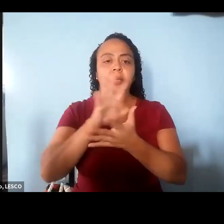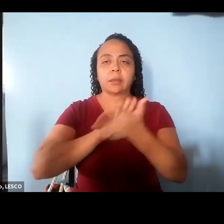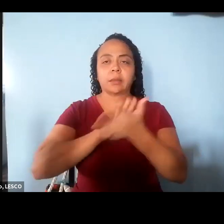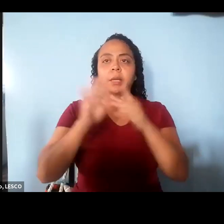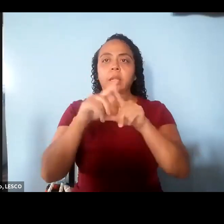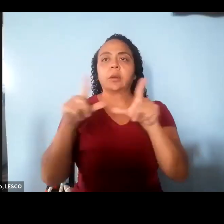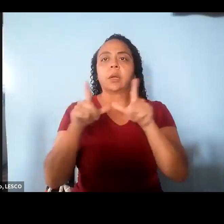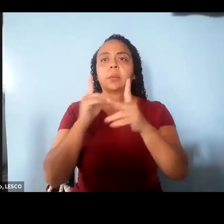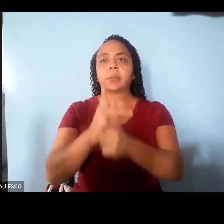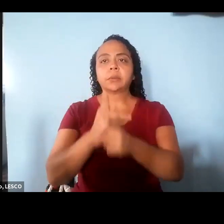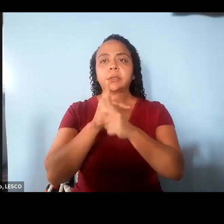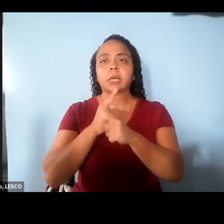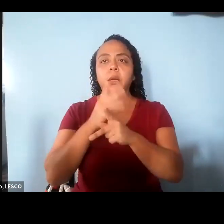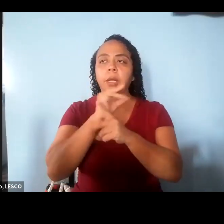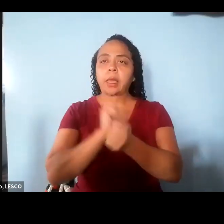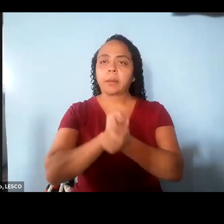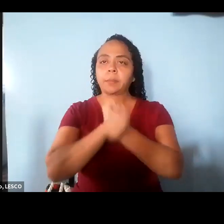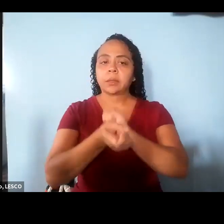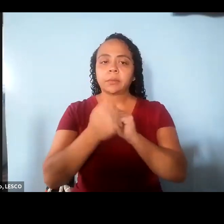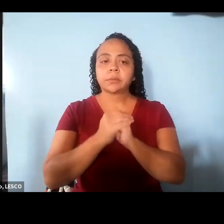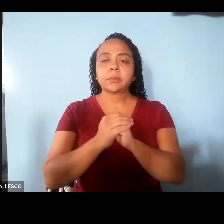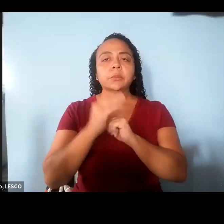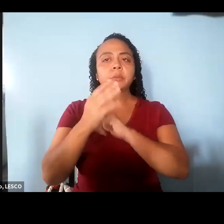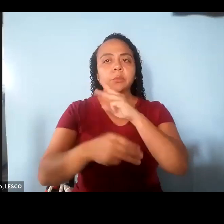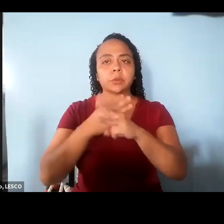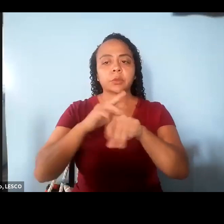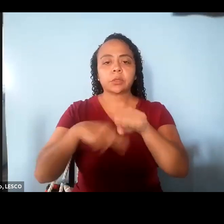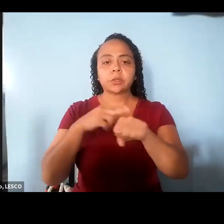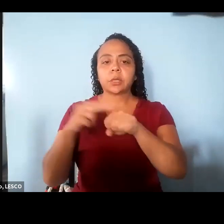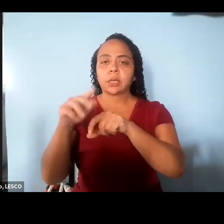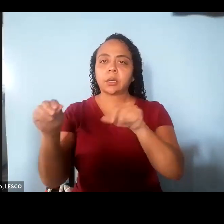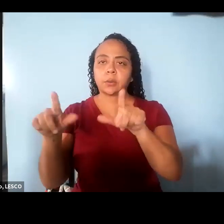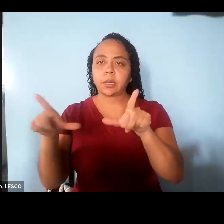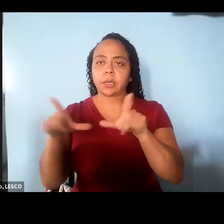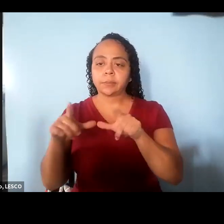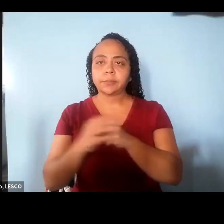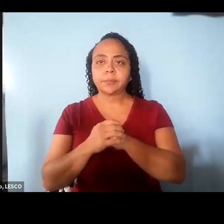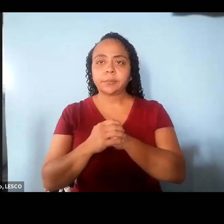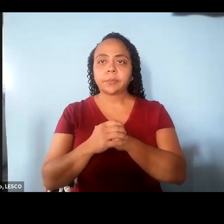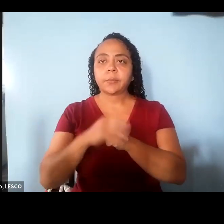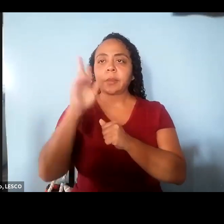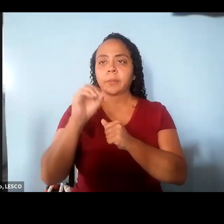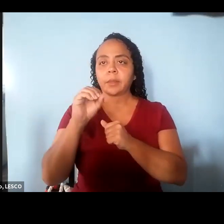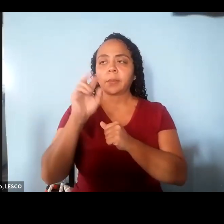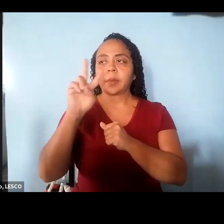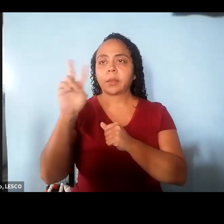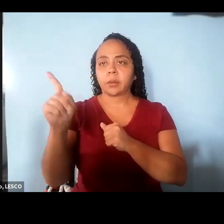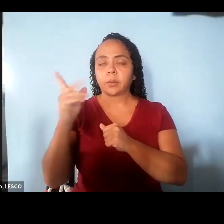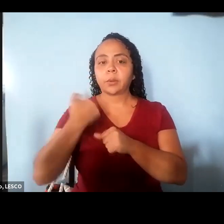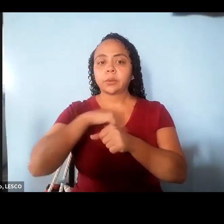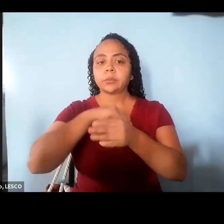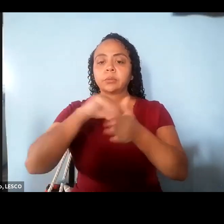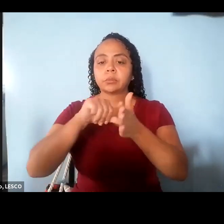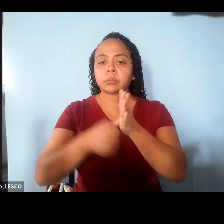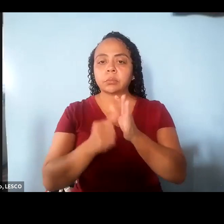preventivo y adaptativo a nivel mundial nacional y local en este 2021 hacemos hincapié en